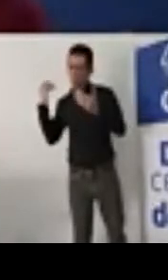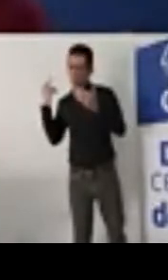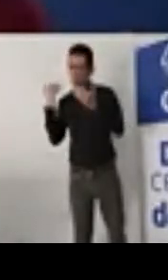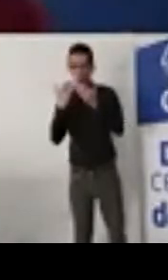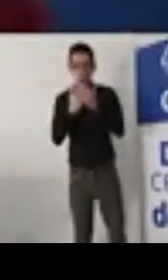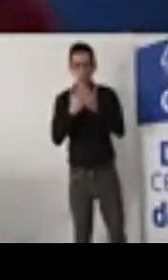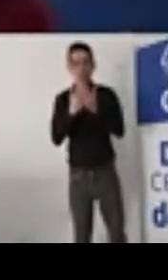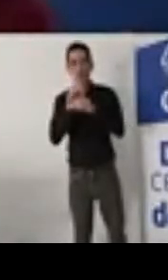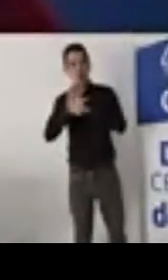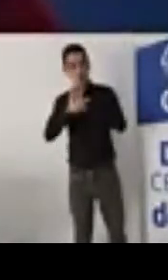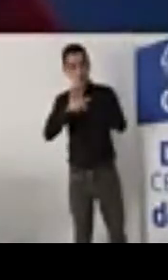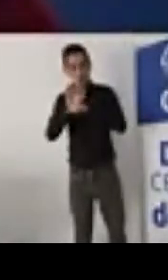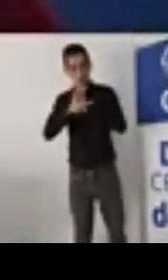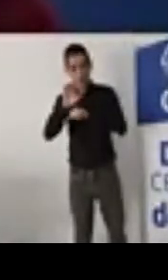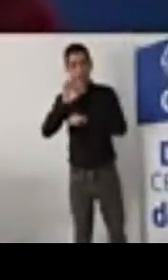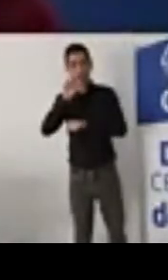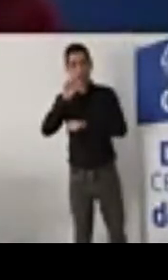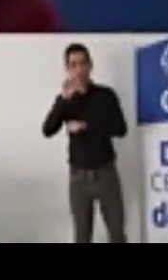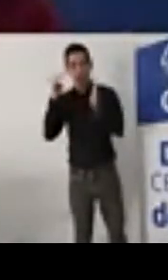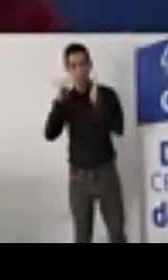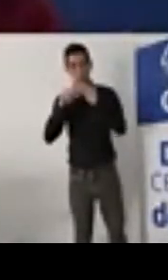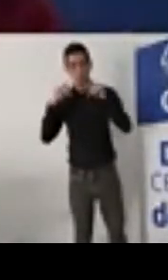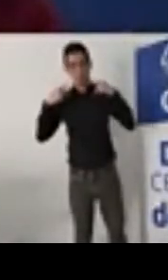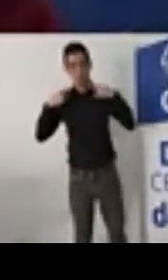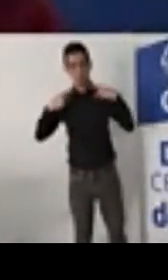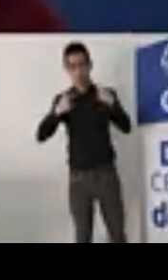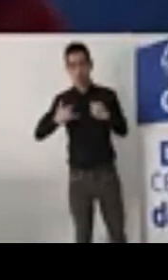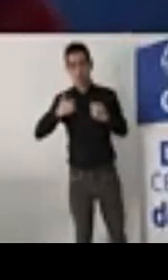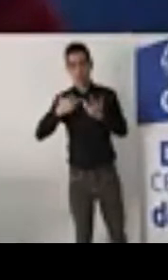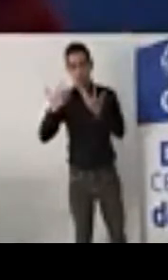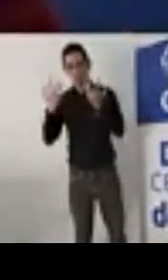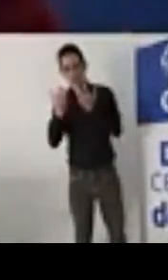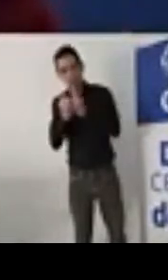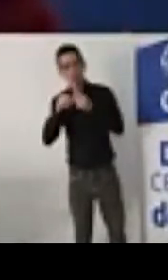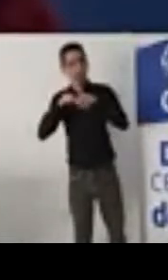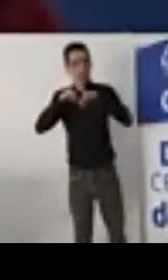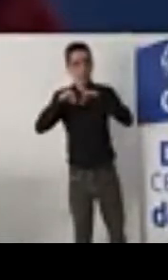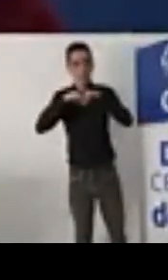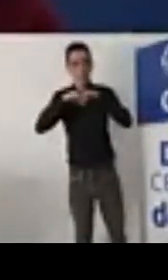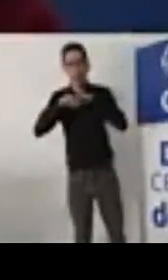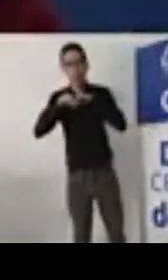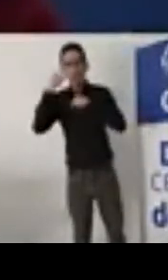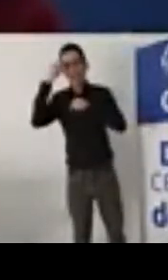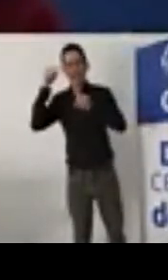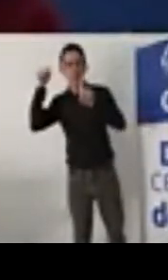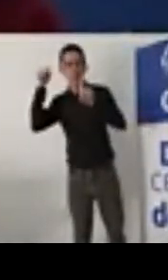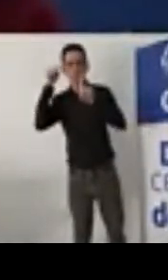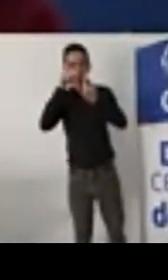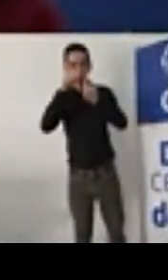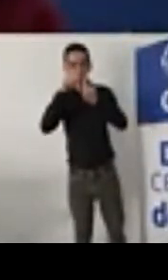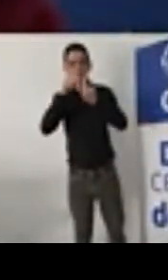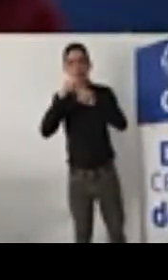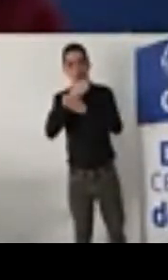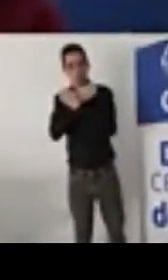nacional, esto en Colombia, para la defensa de la educación, la paz, y lo que le permitió ser